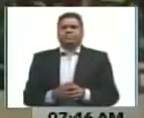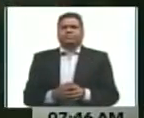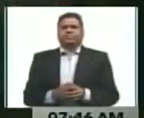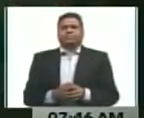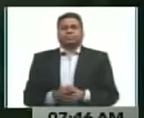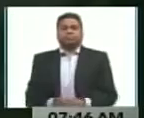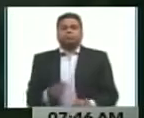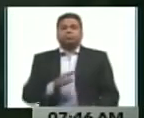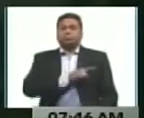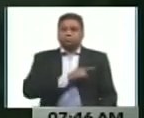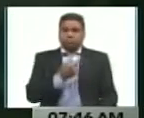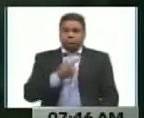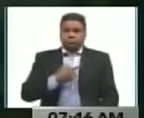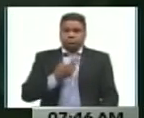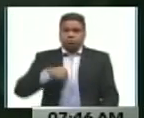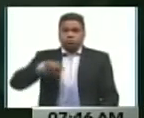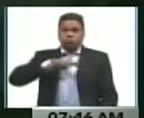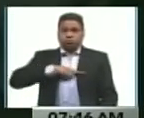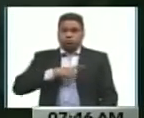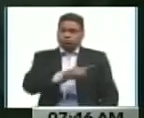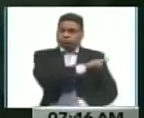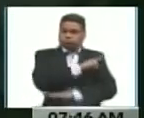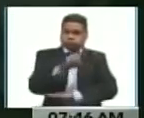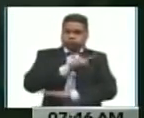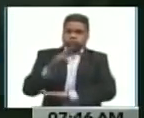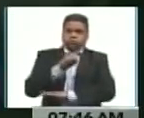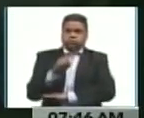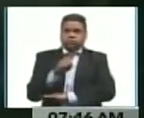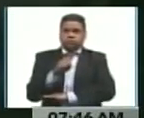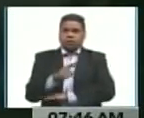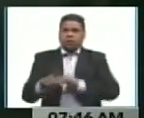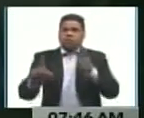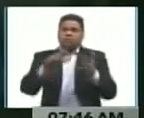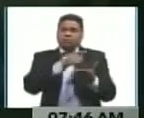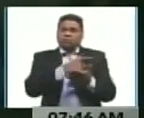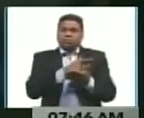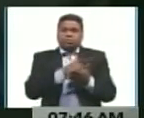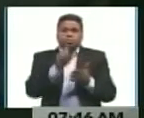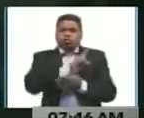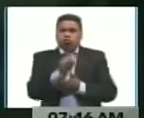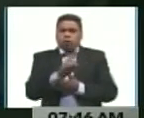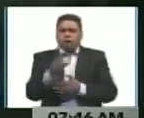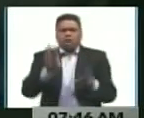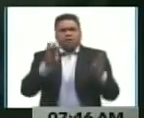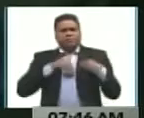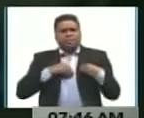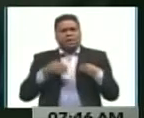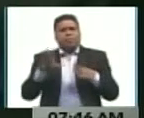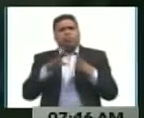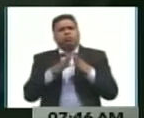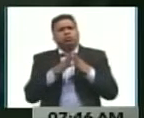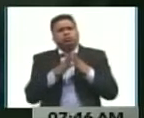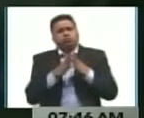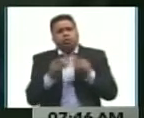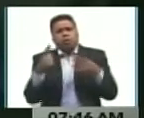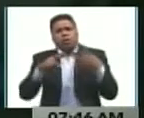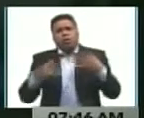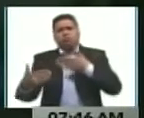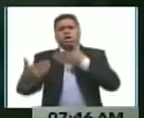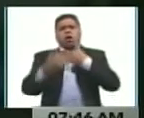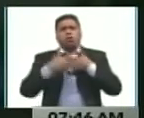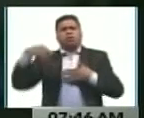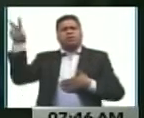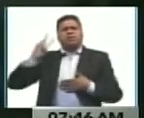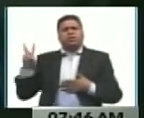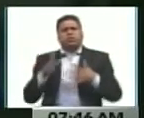Por eso demandamos enérgicamente la derogación de la orden ejecutiva contra Venezuela. Llamamos a la comunidad